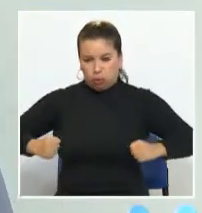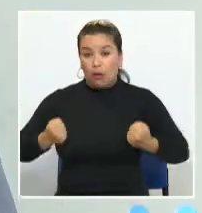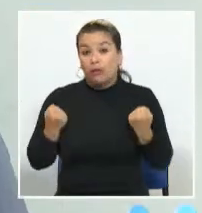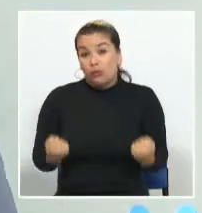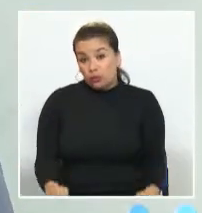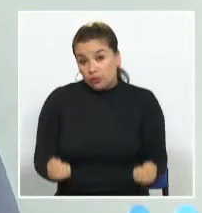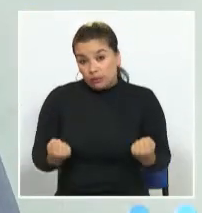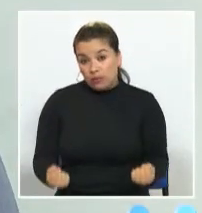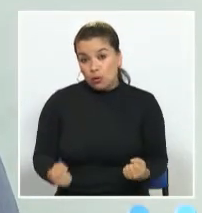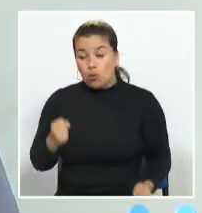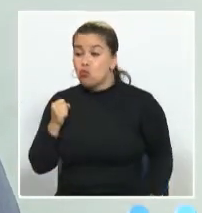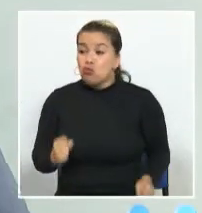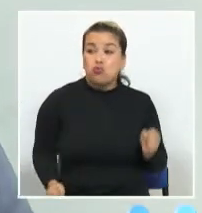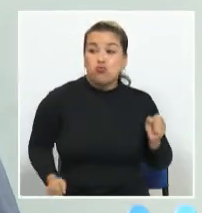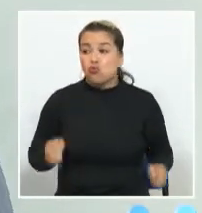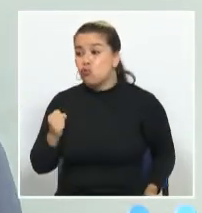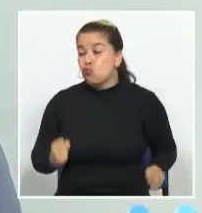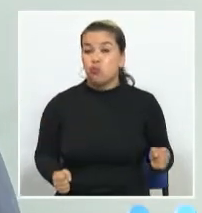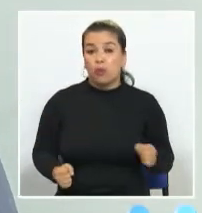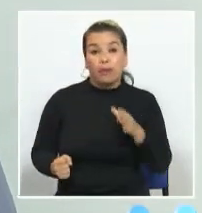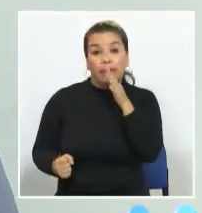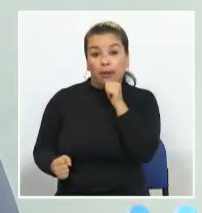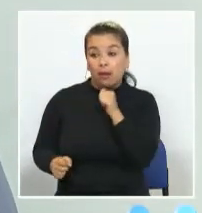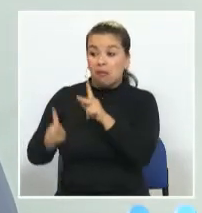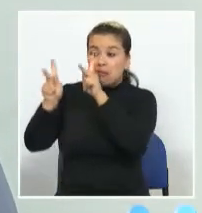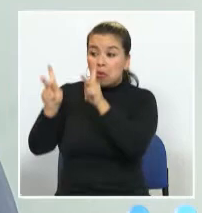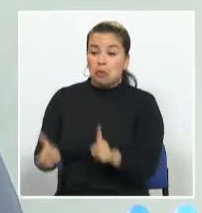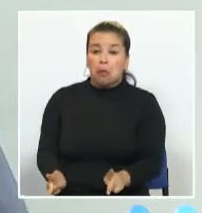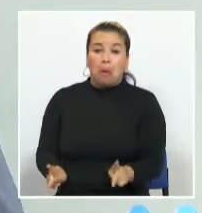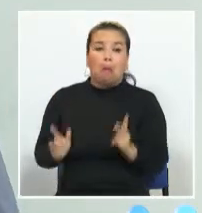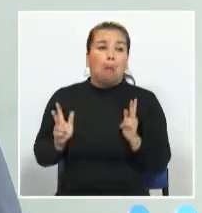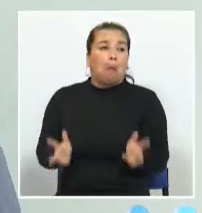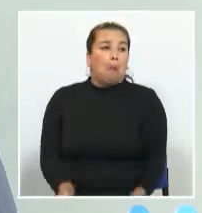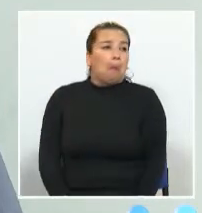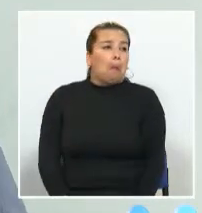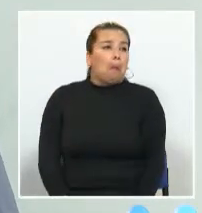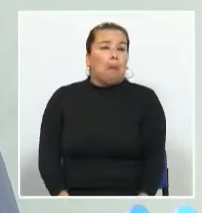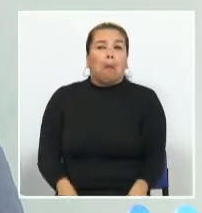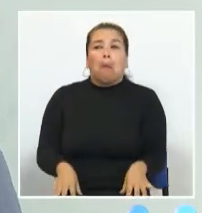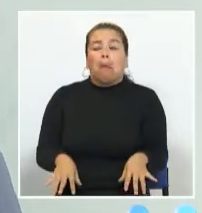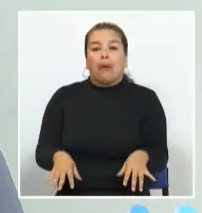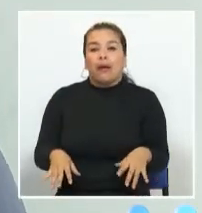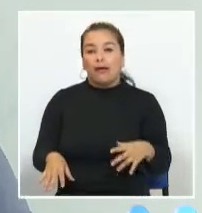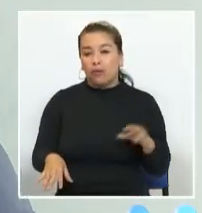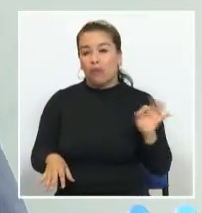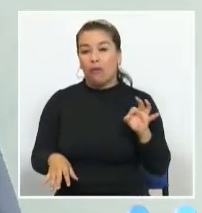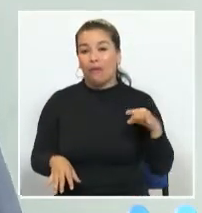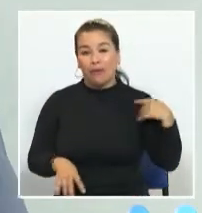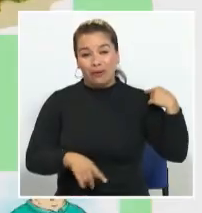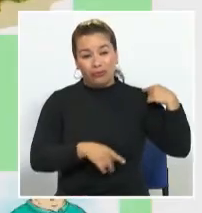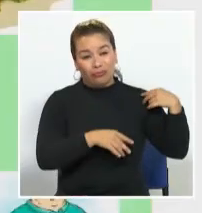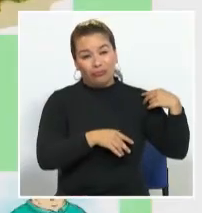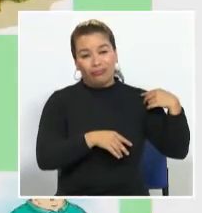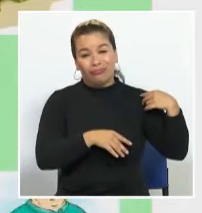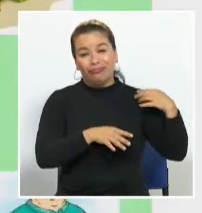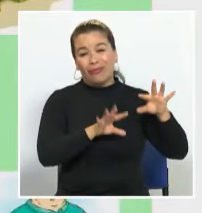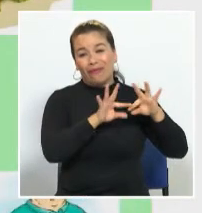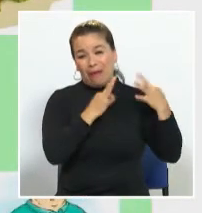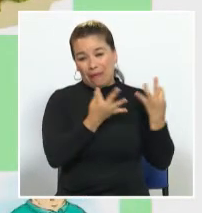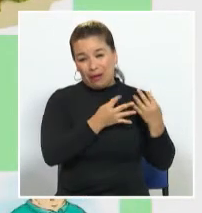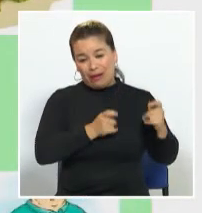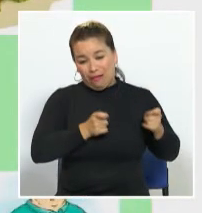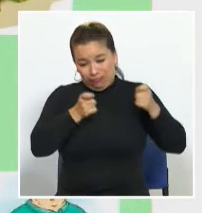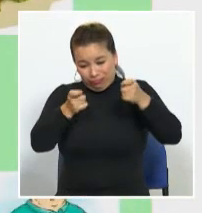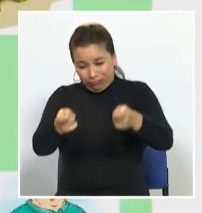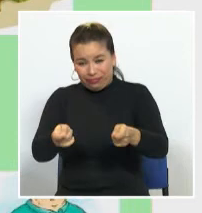hacer ejercicio, ser una persona sedentaria, tener historia en la familia de enfermedades del corazón, de enfermedades